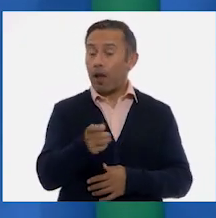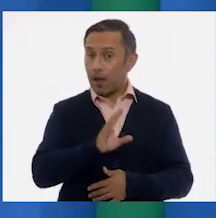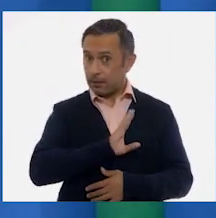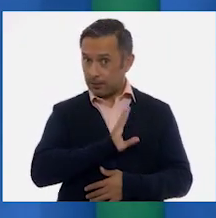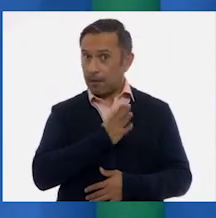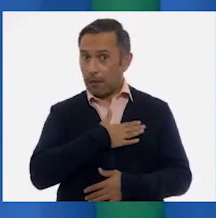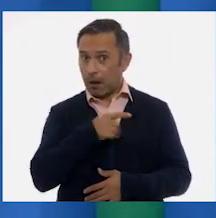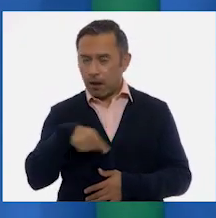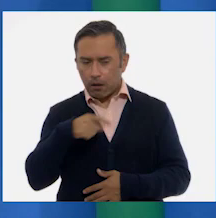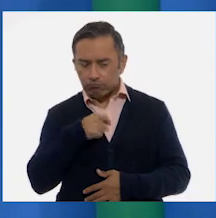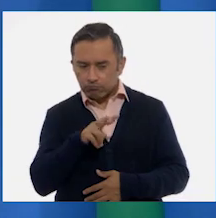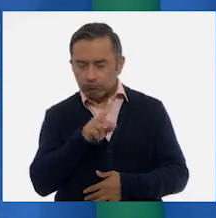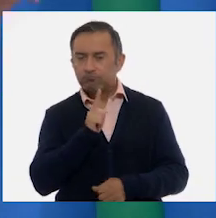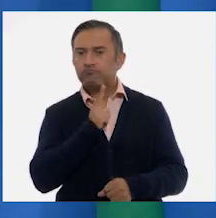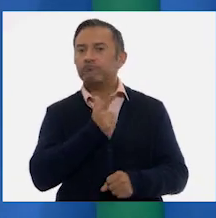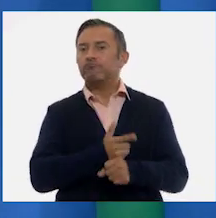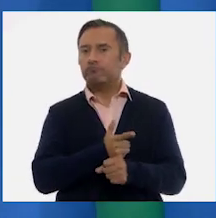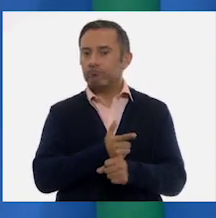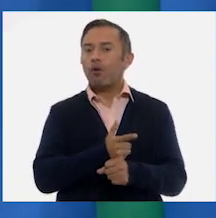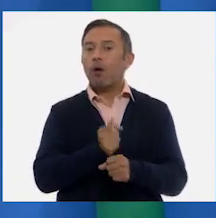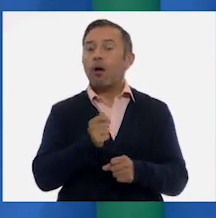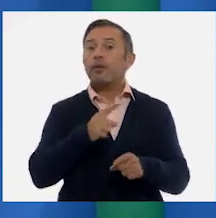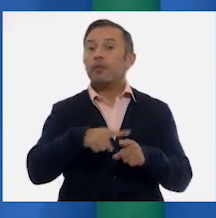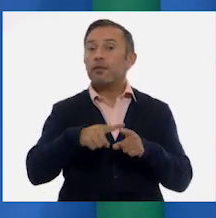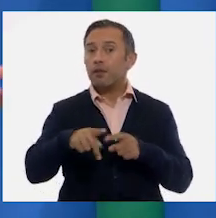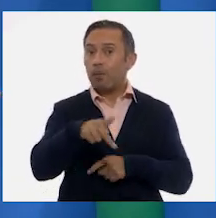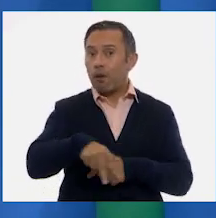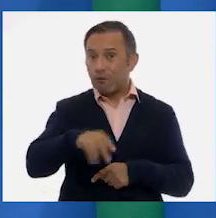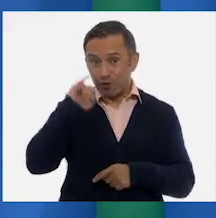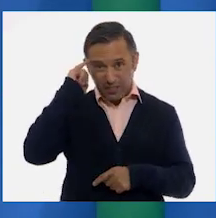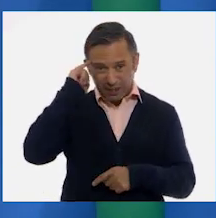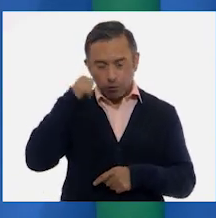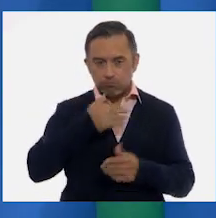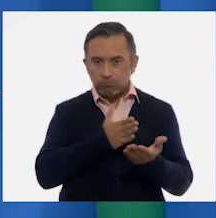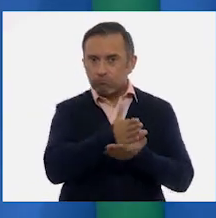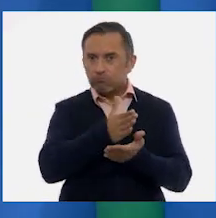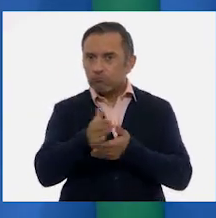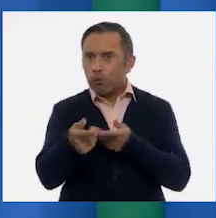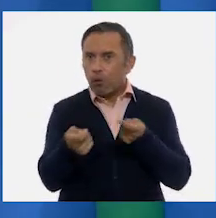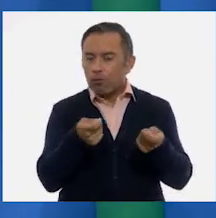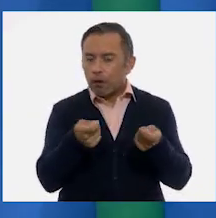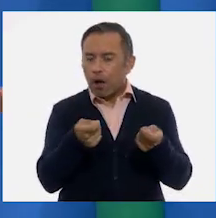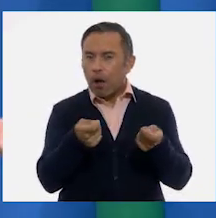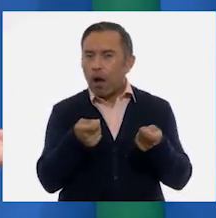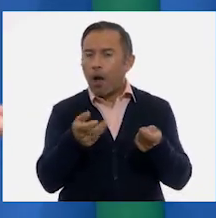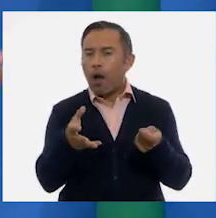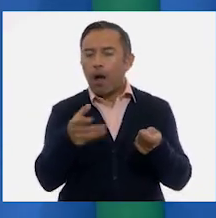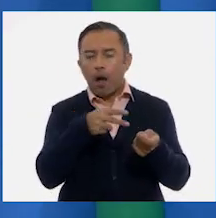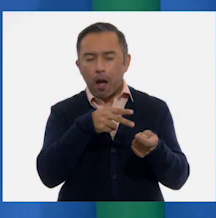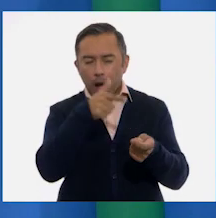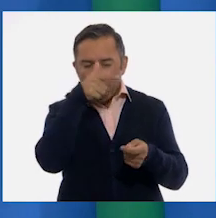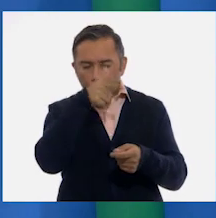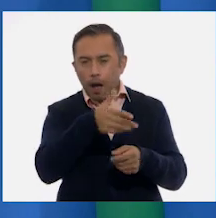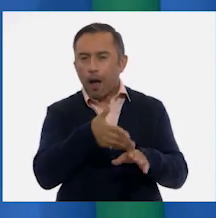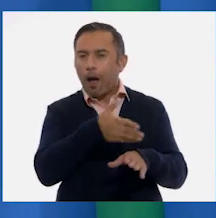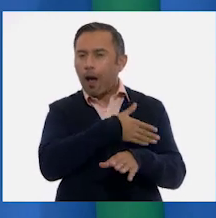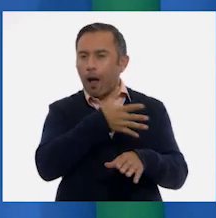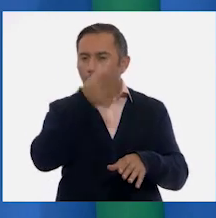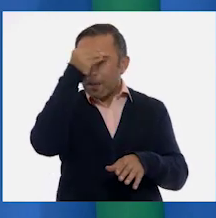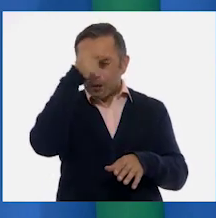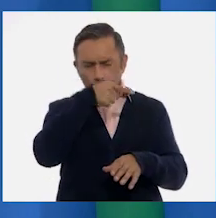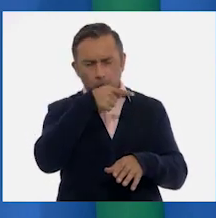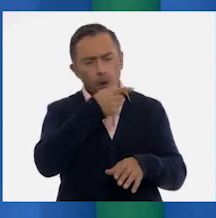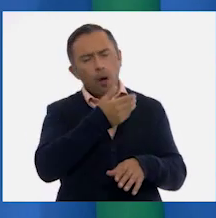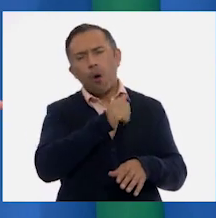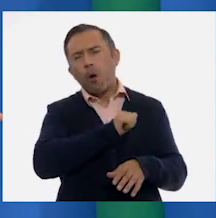cuenta de que para controlar a los distintos pueblos indígenas era mejor hacer lo mismo que los mexicas habían hecho en vez de intentar algo